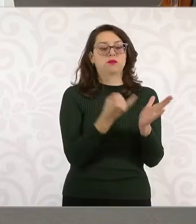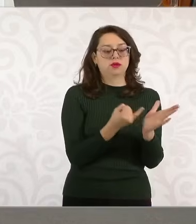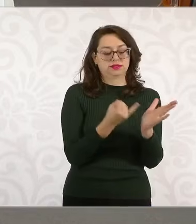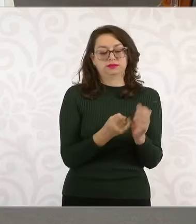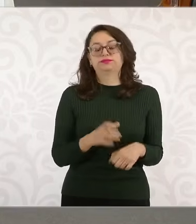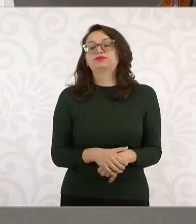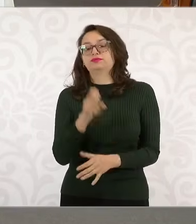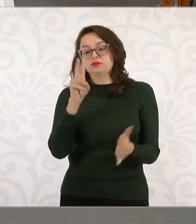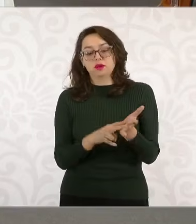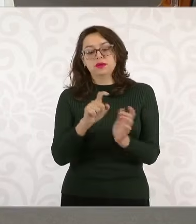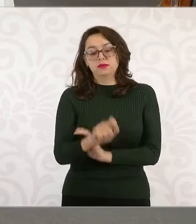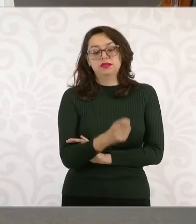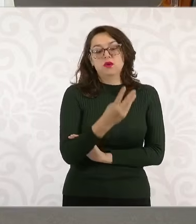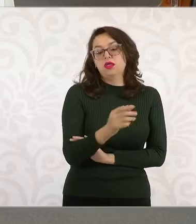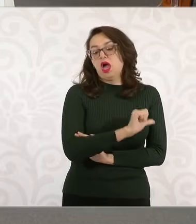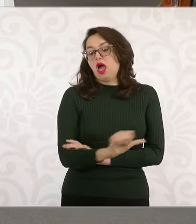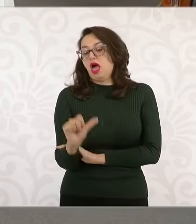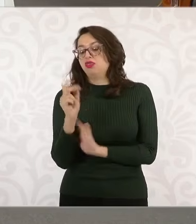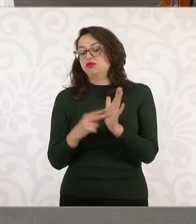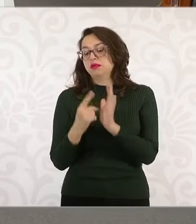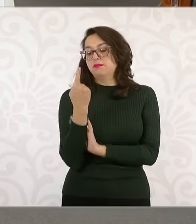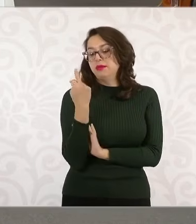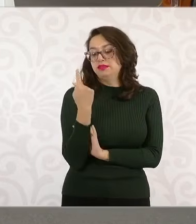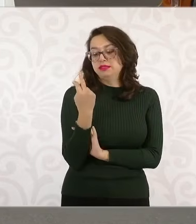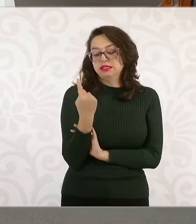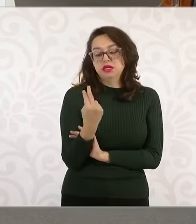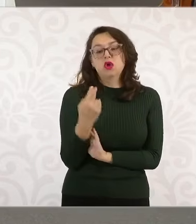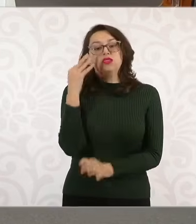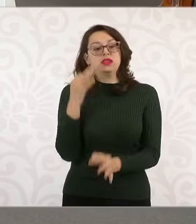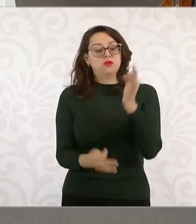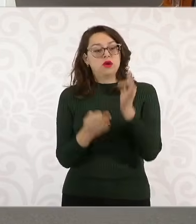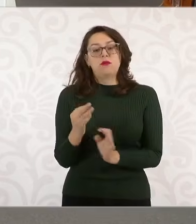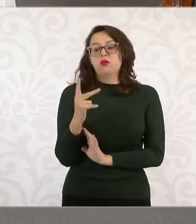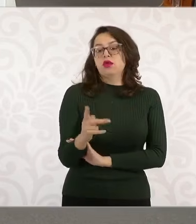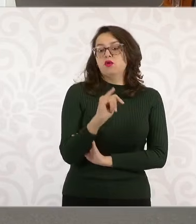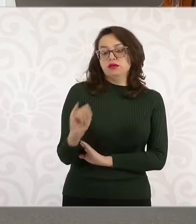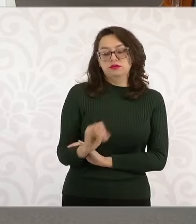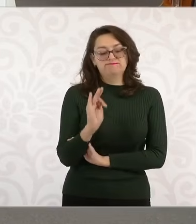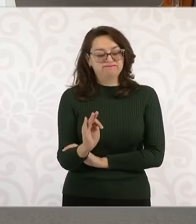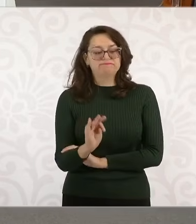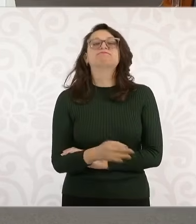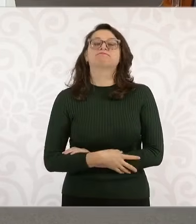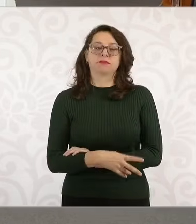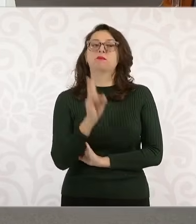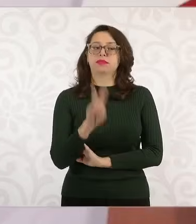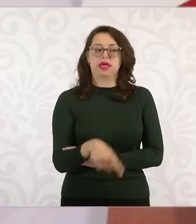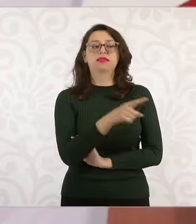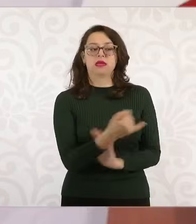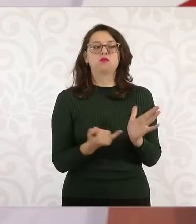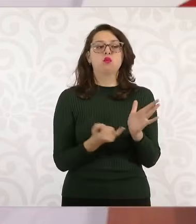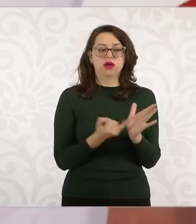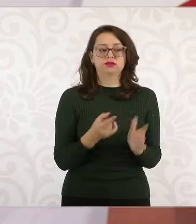2024 al 2025, los tribunales colegiados del Poder Judicial de la Federación confirmaron las sentencias del Tribunal